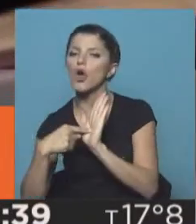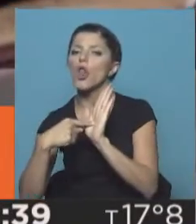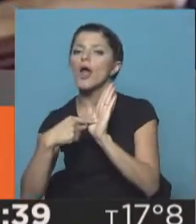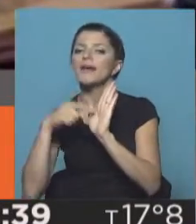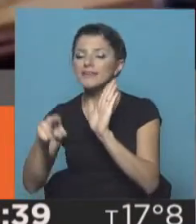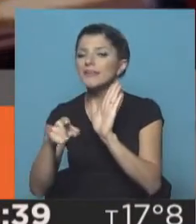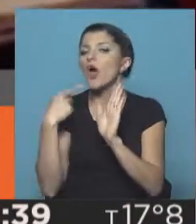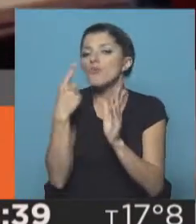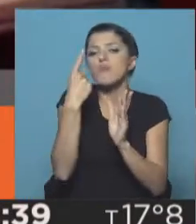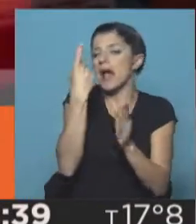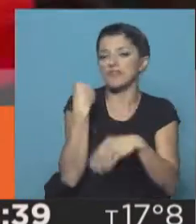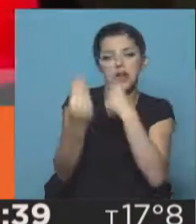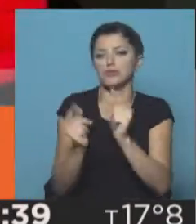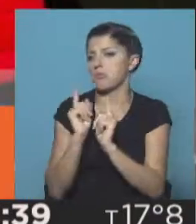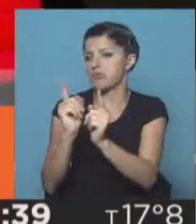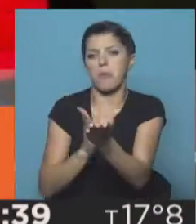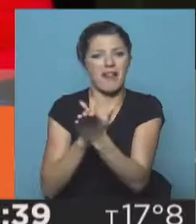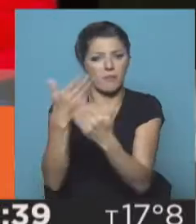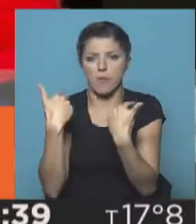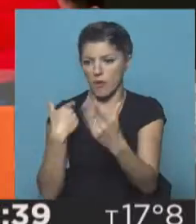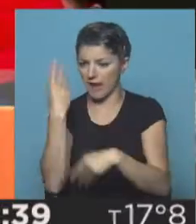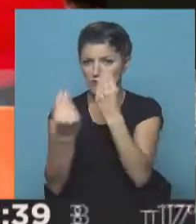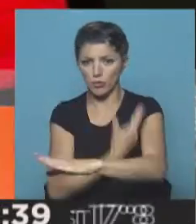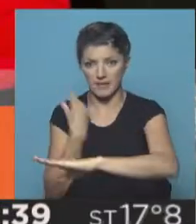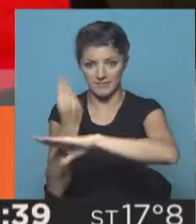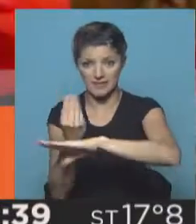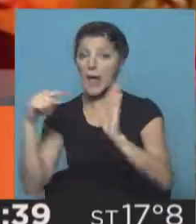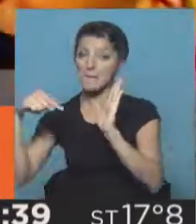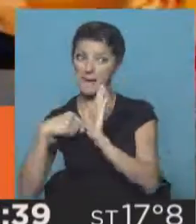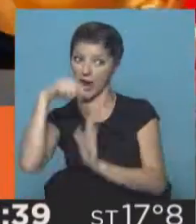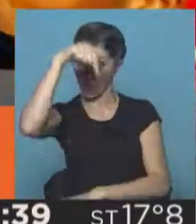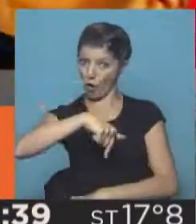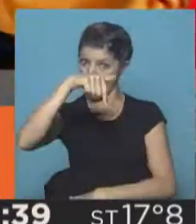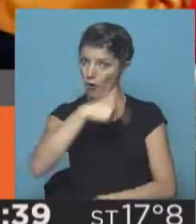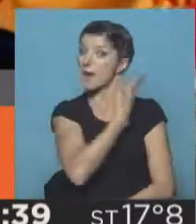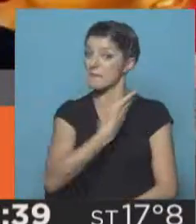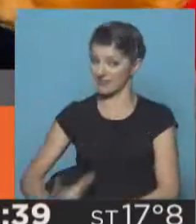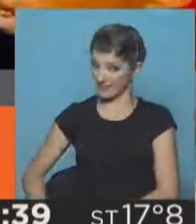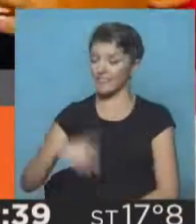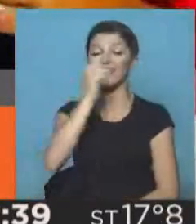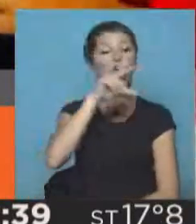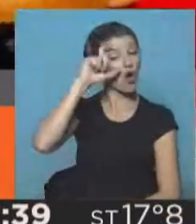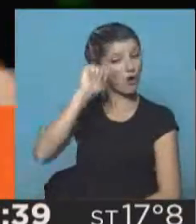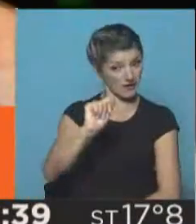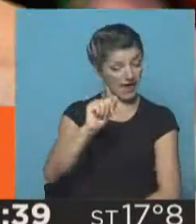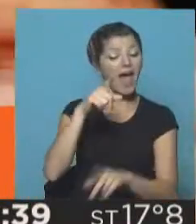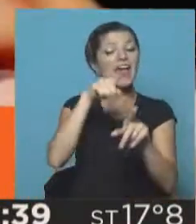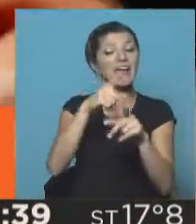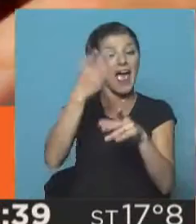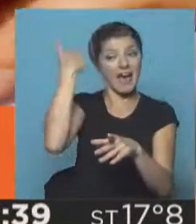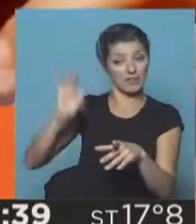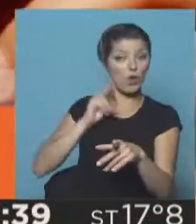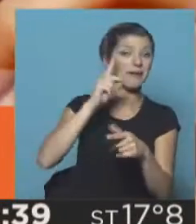presidencial ilimitada, pero con una cláusula que establece que el actual mandatario, asumido en enero de 2007 y reelegido en